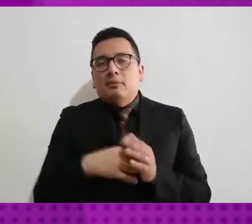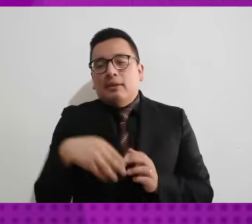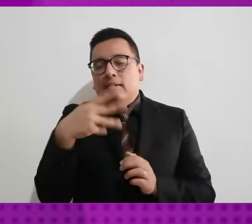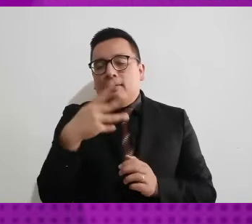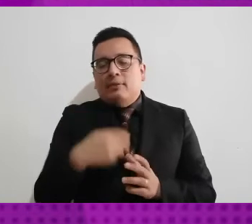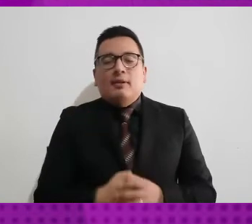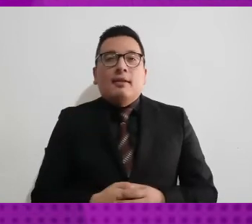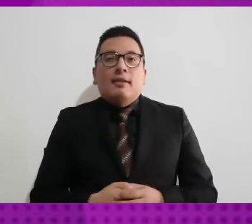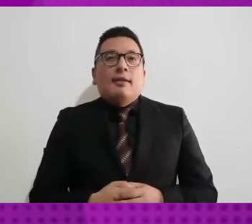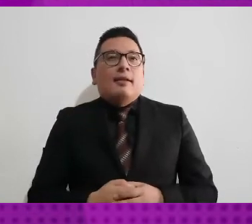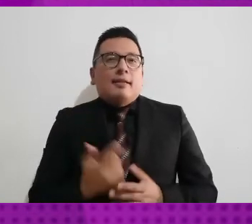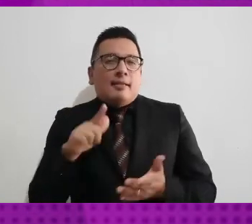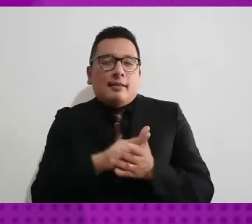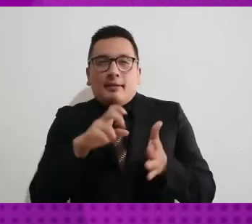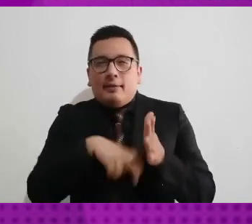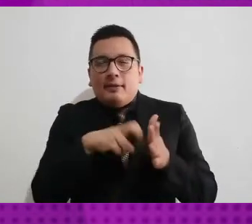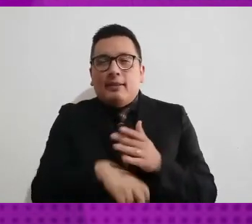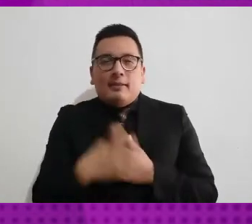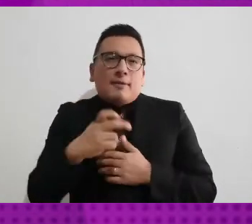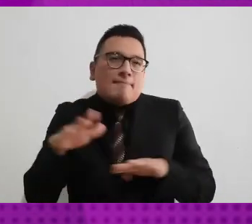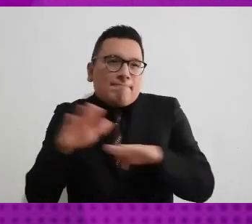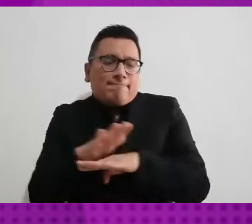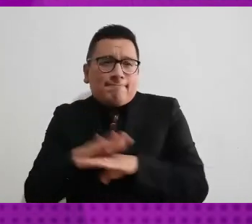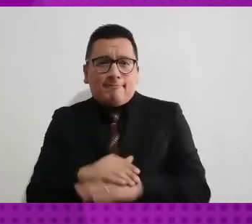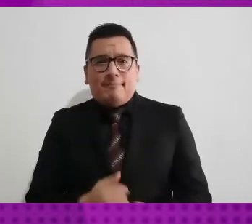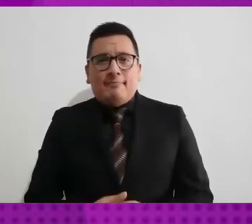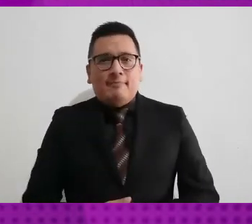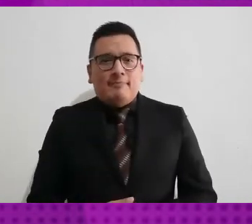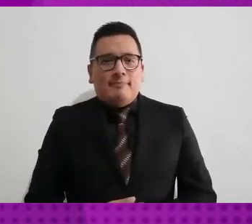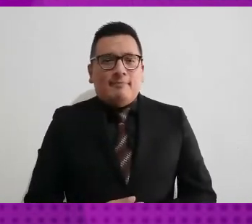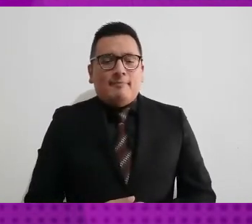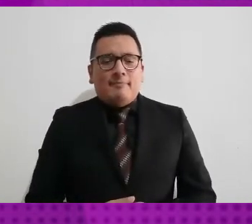electoral de 2014 pues también revolucionó esto,